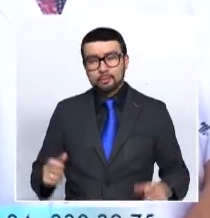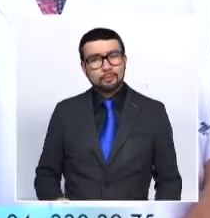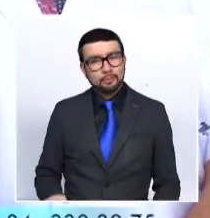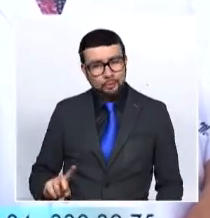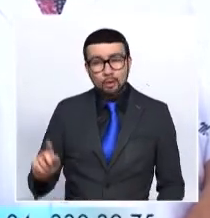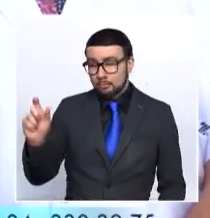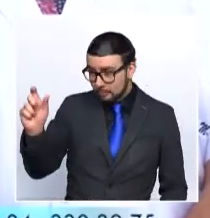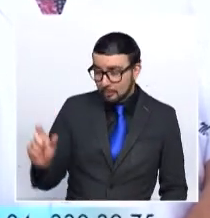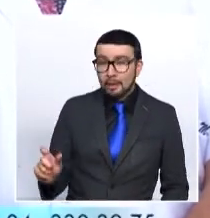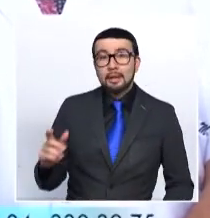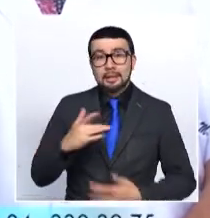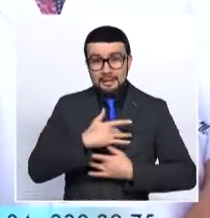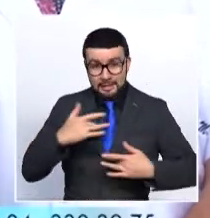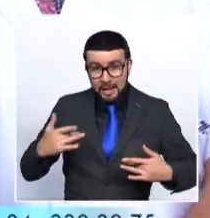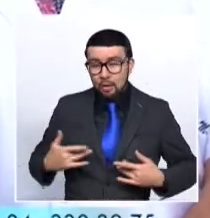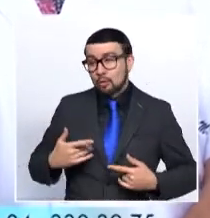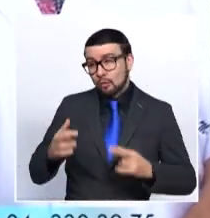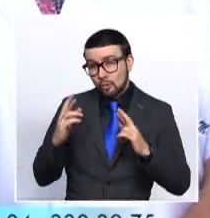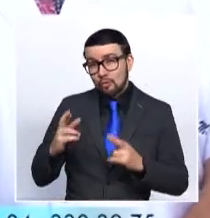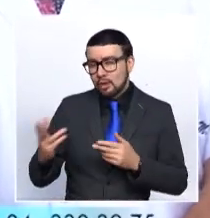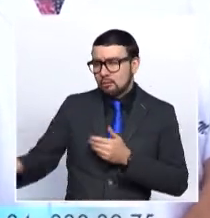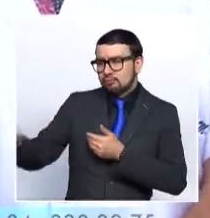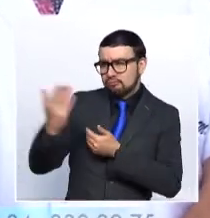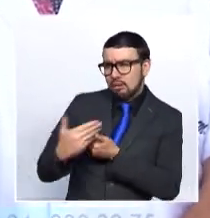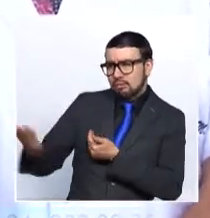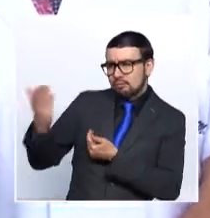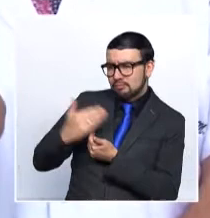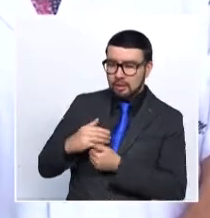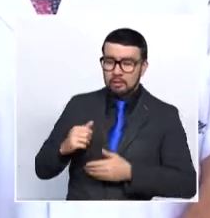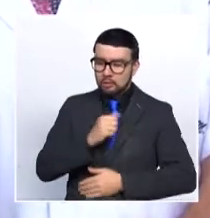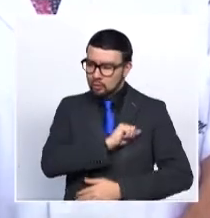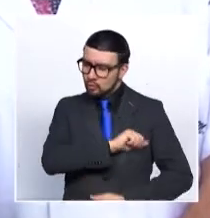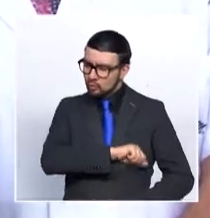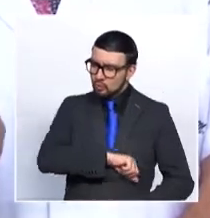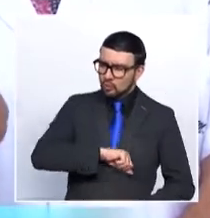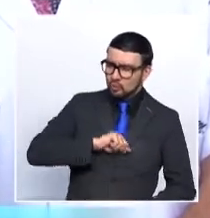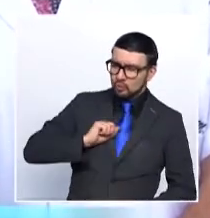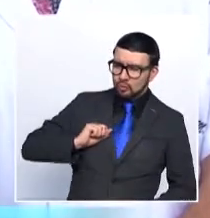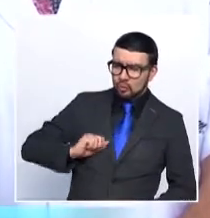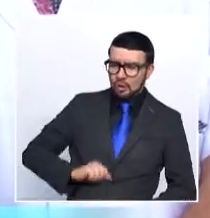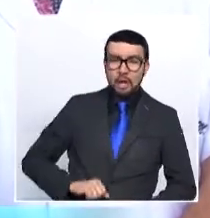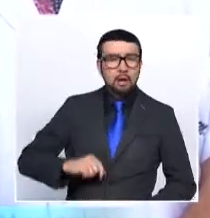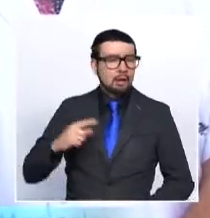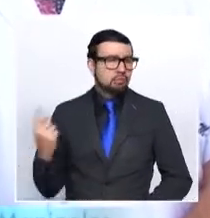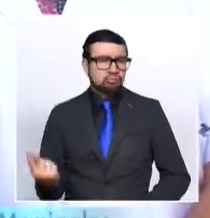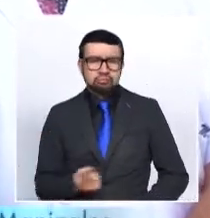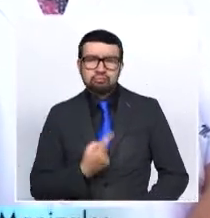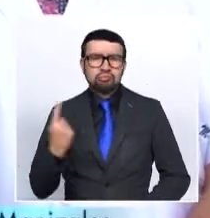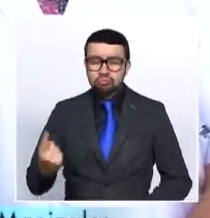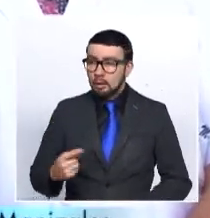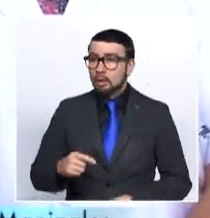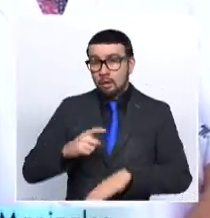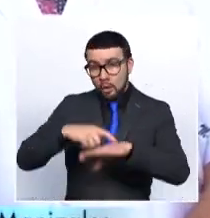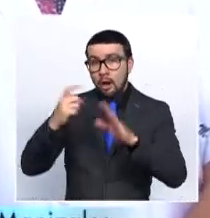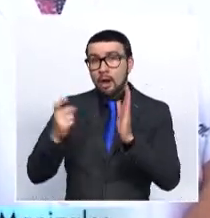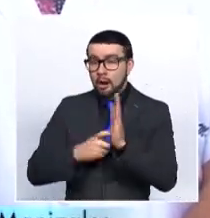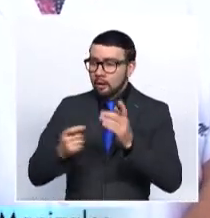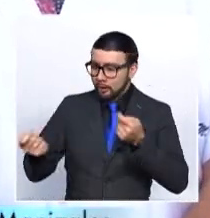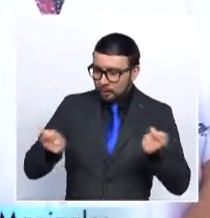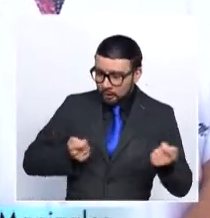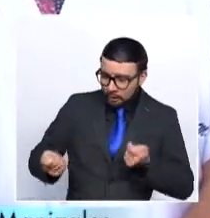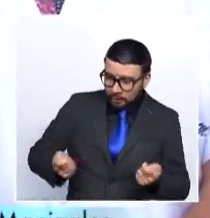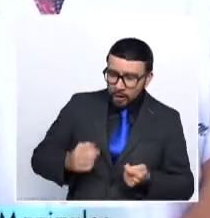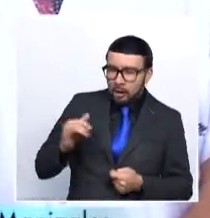al que le podemos hacer algo todavía. Y por eso hacemos un rastreo general, que abarque todos los órganos que podemos ver